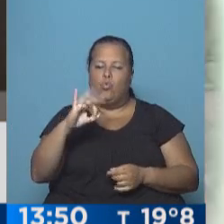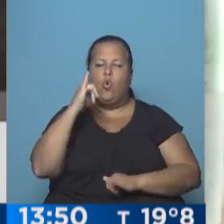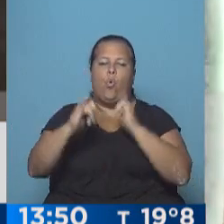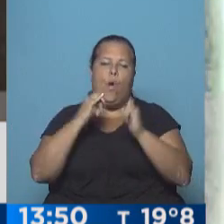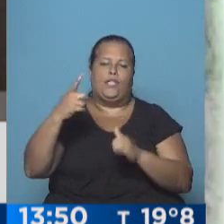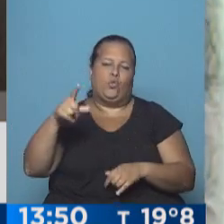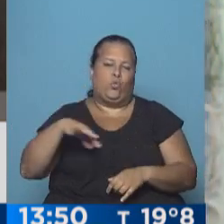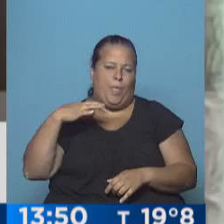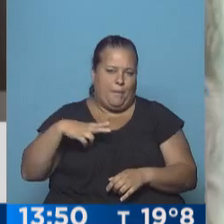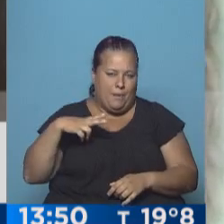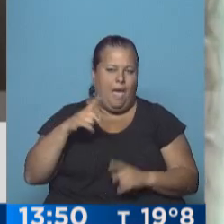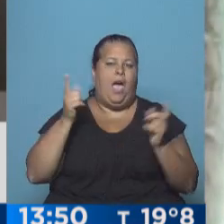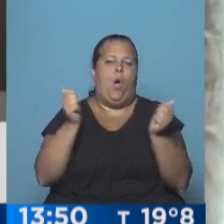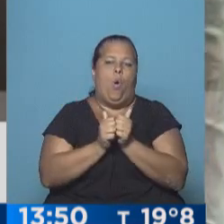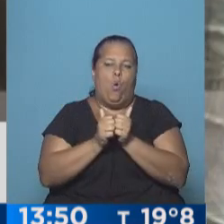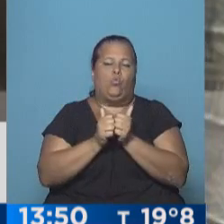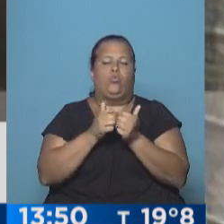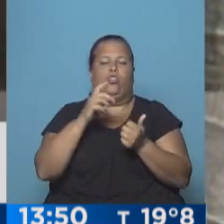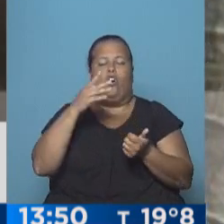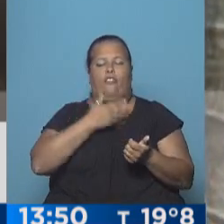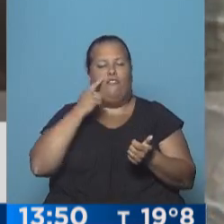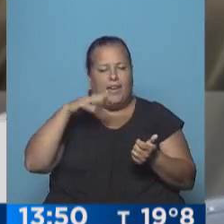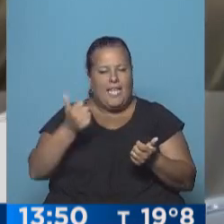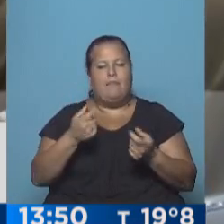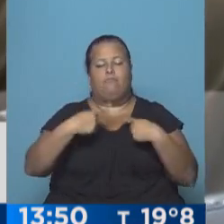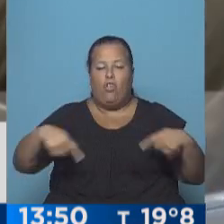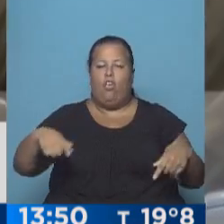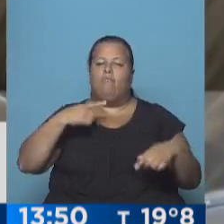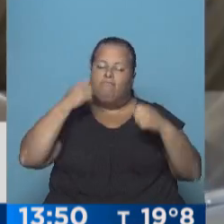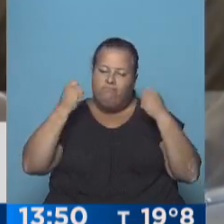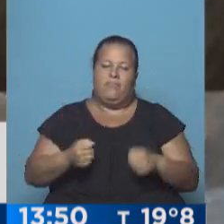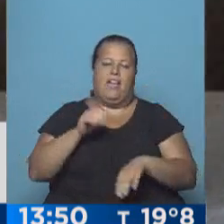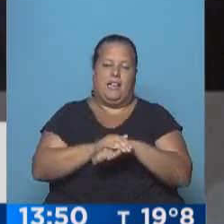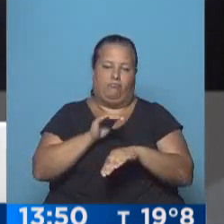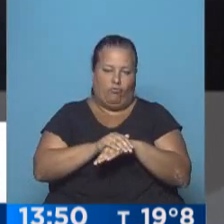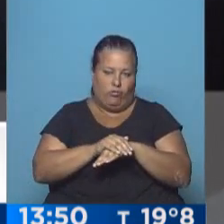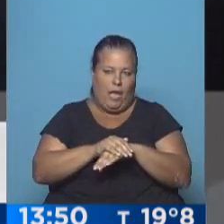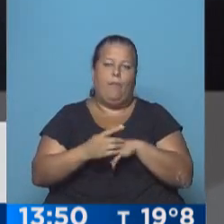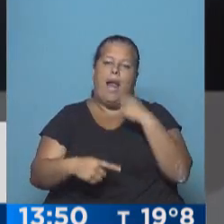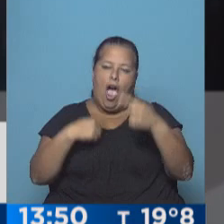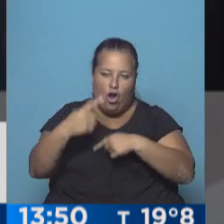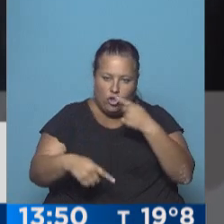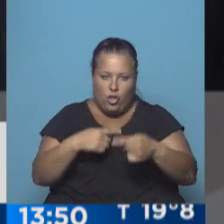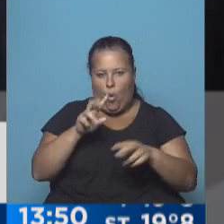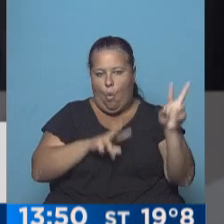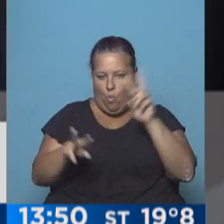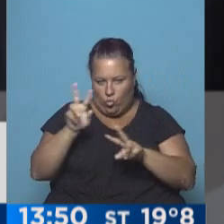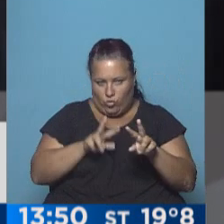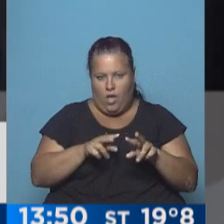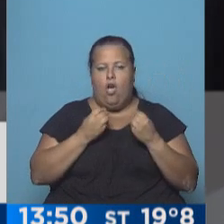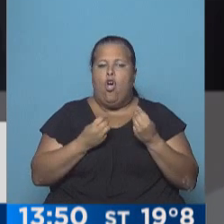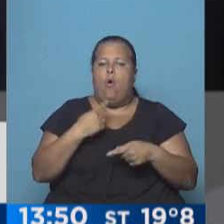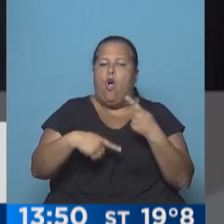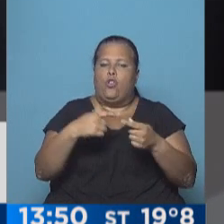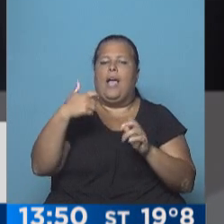experiencia personal, acompañados por Cristina Friedman, por Eugenia Levin, que reafirmaron el compromiso de seguir en esta búsqueda. ¿Cómo